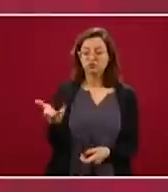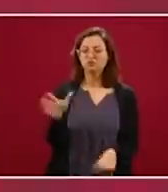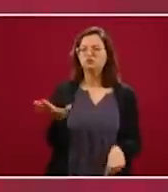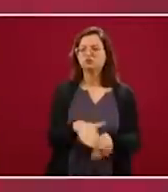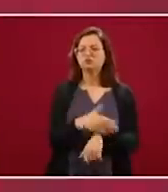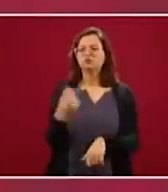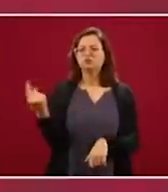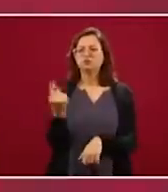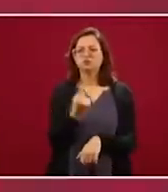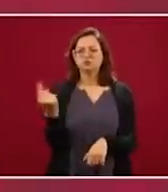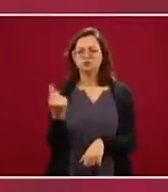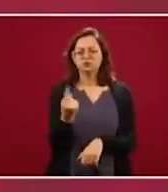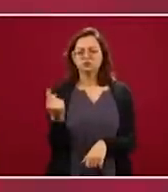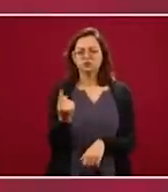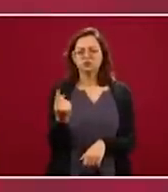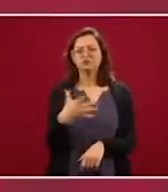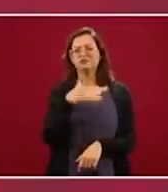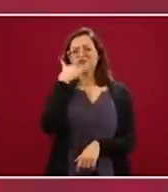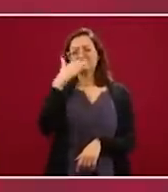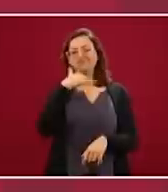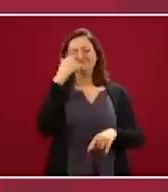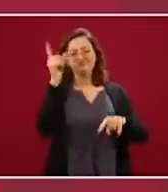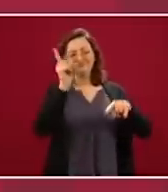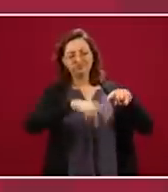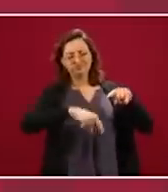porque se está eliminando la corrupción.